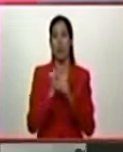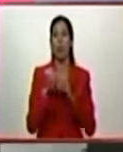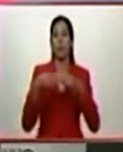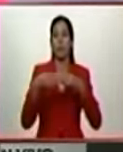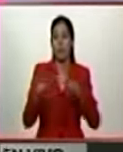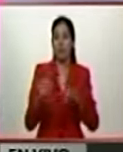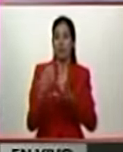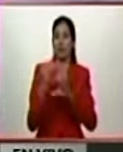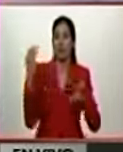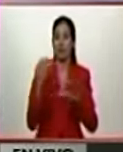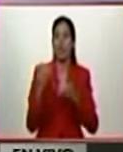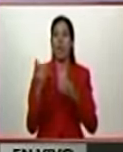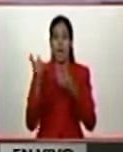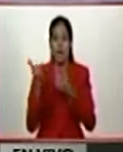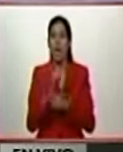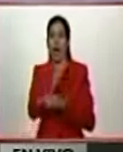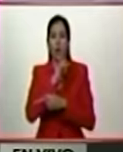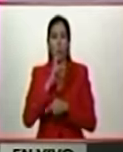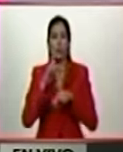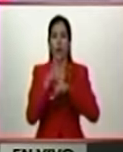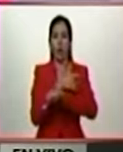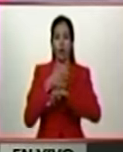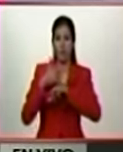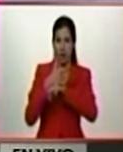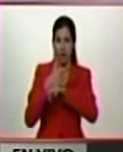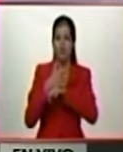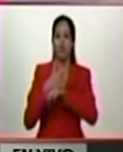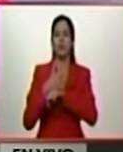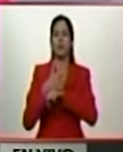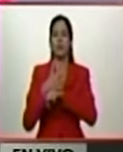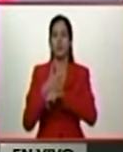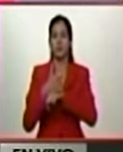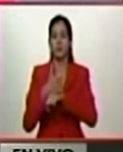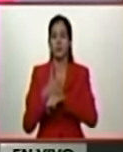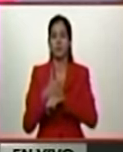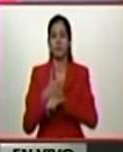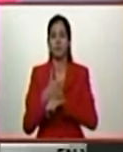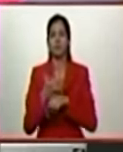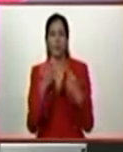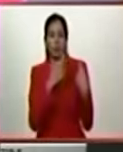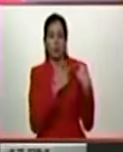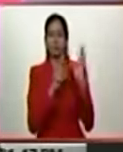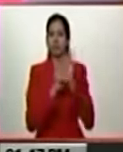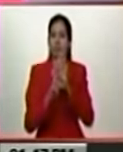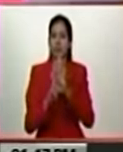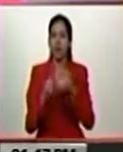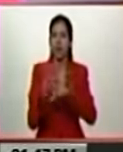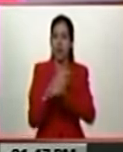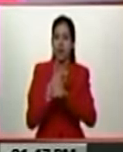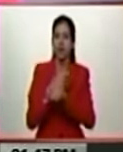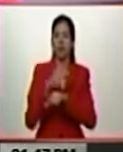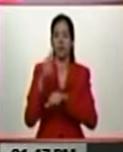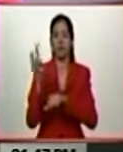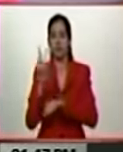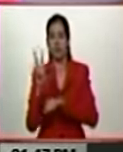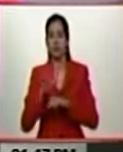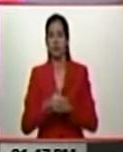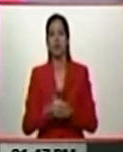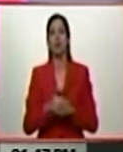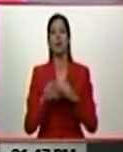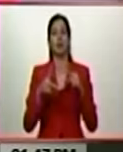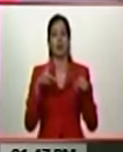que en nombre del gobierno del presidente de la República Bolivariana, Nicolás Maduro, demos por inaugurado estos